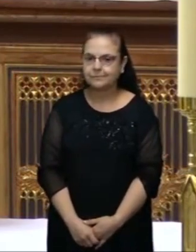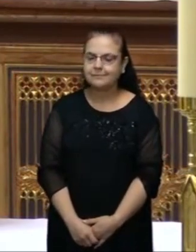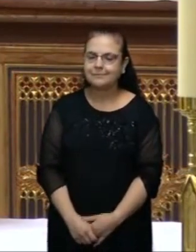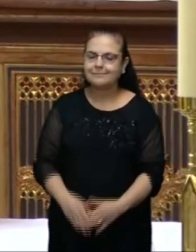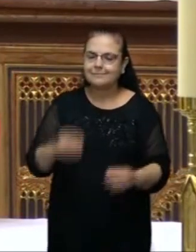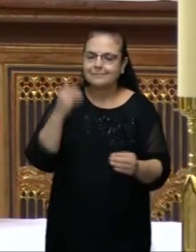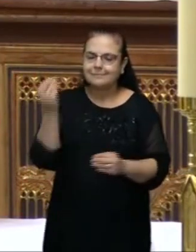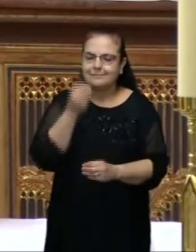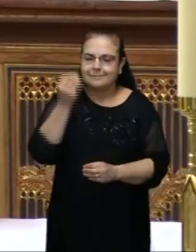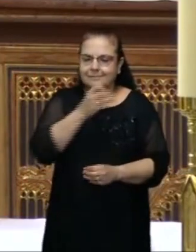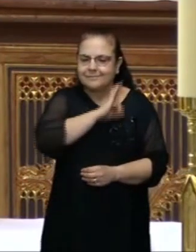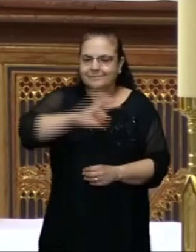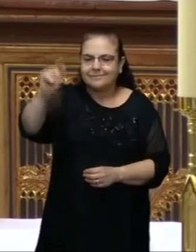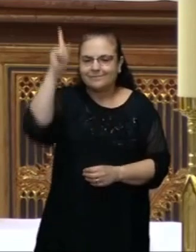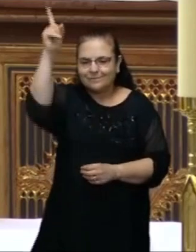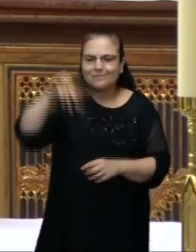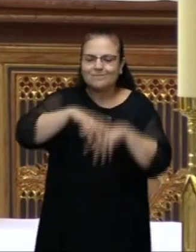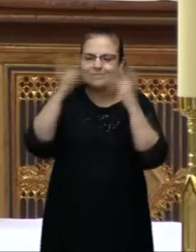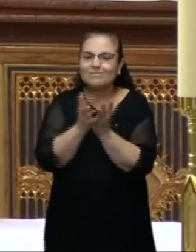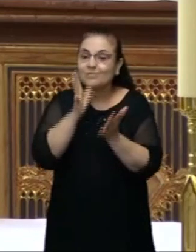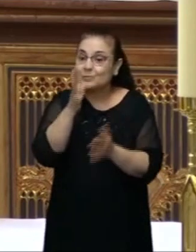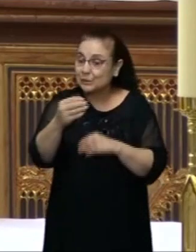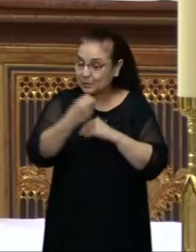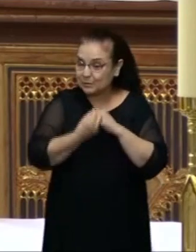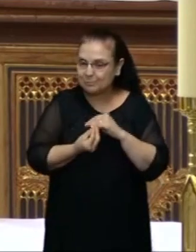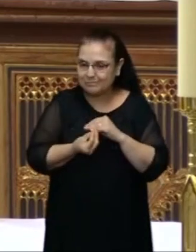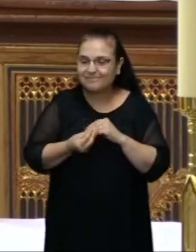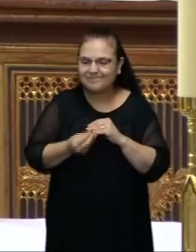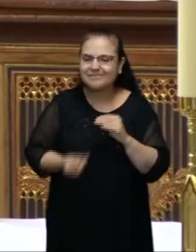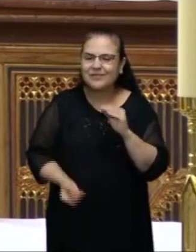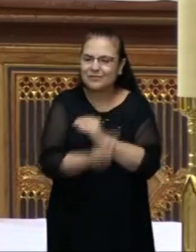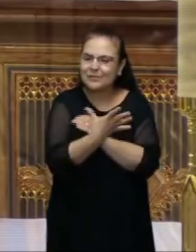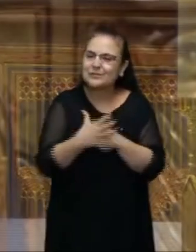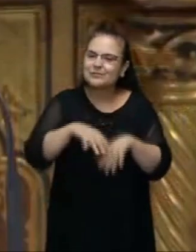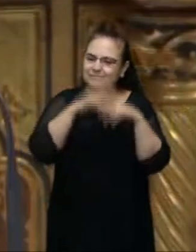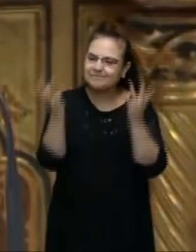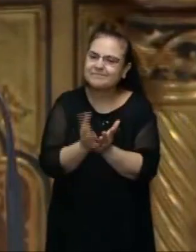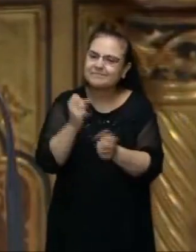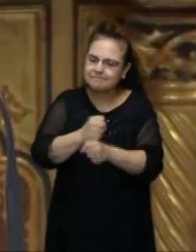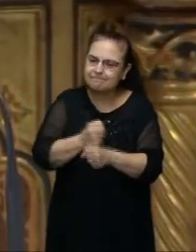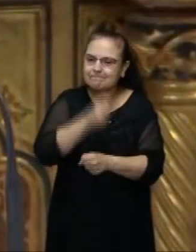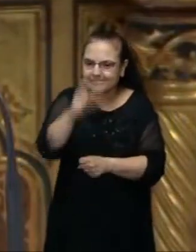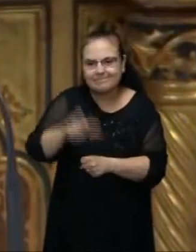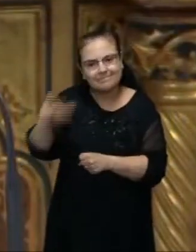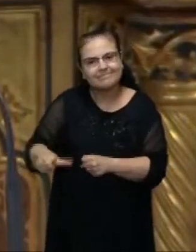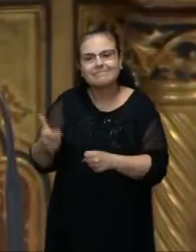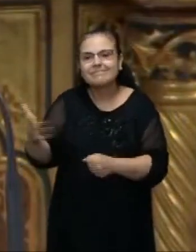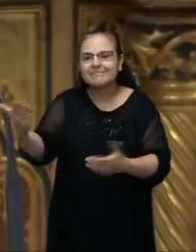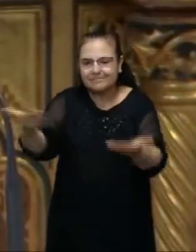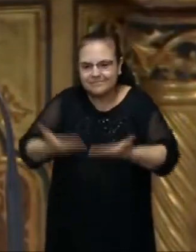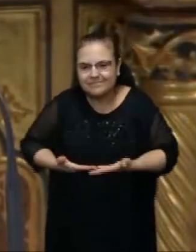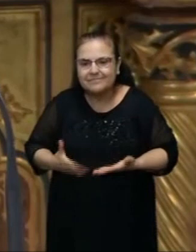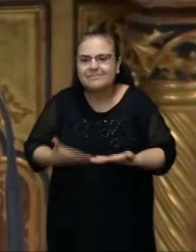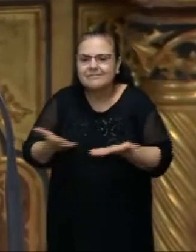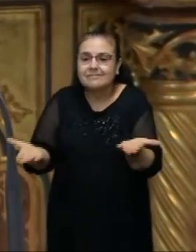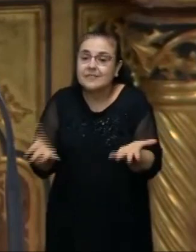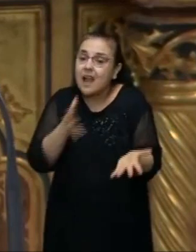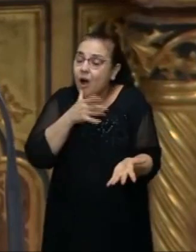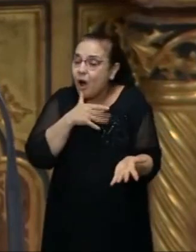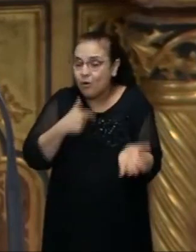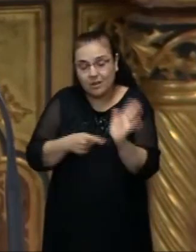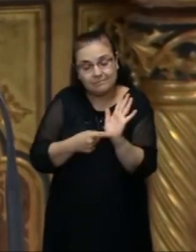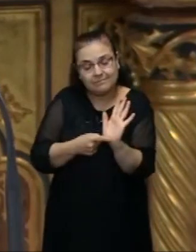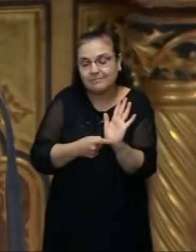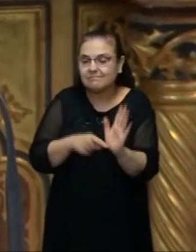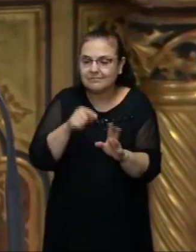Bendito sea, Señor Dios del universo, por este pan, fruto de la tierra y del trabajo del hombre, que recibimos de tu generosidad y